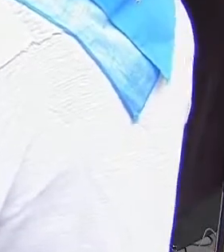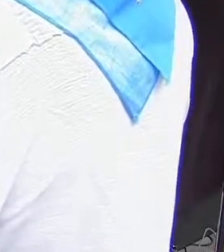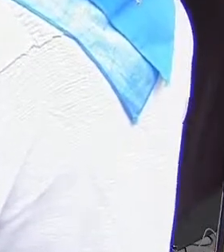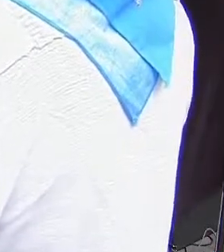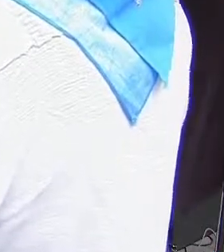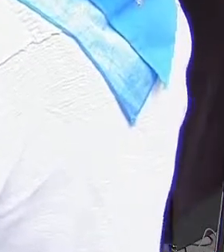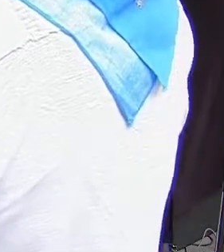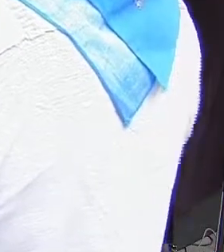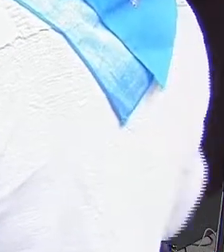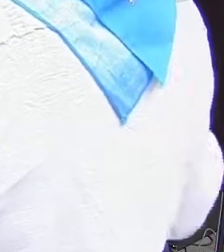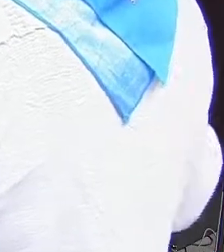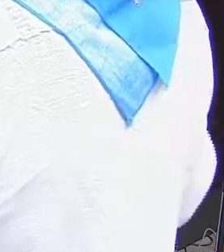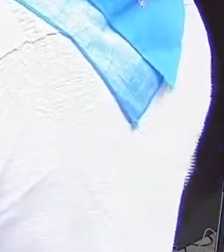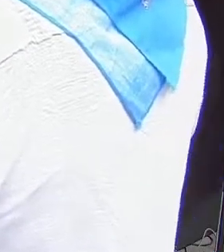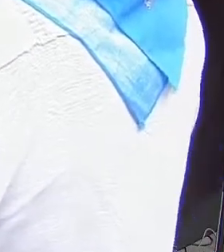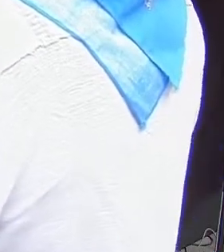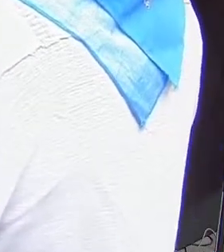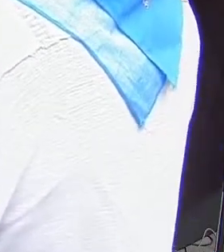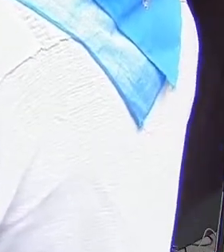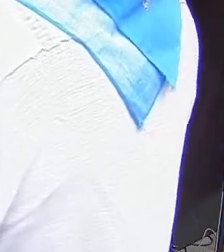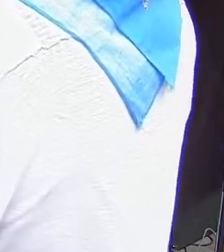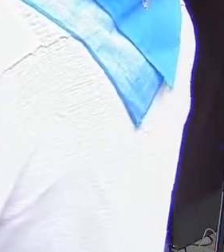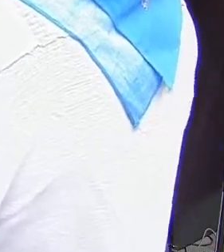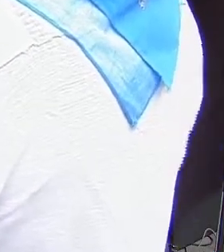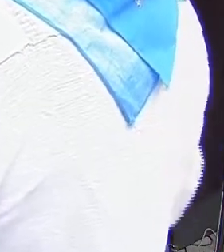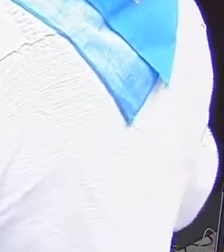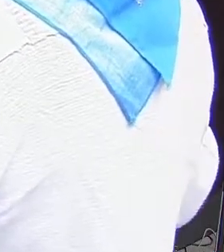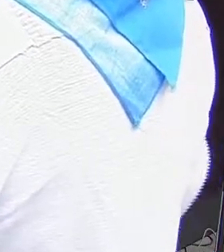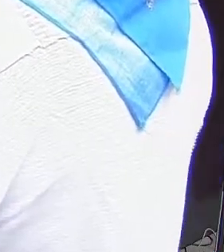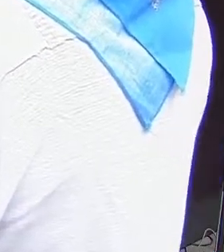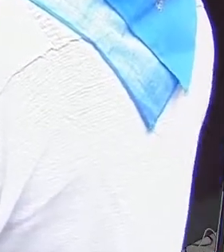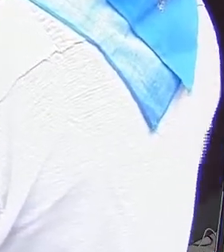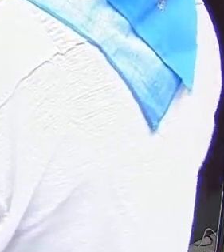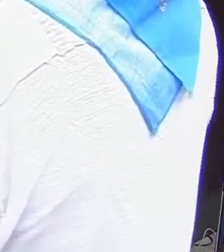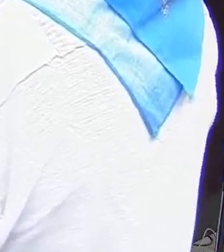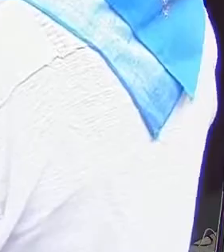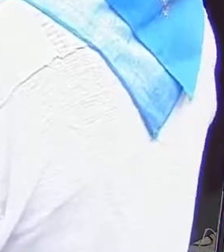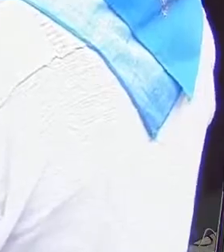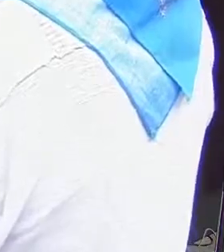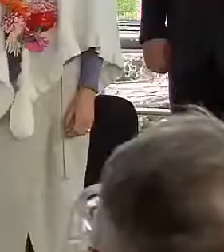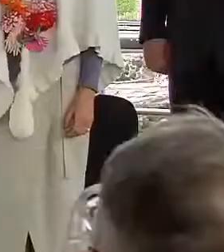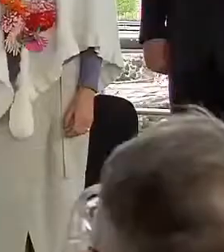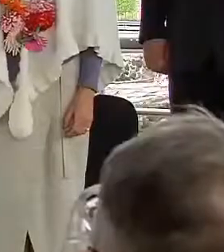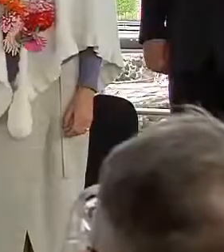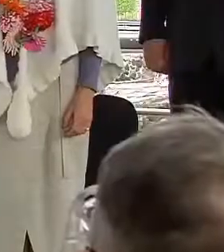Cocomoni, Iwaptotepus Clauel Cueponis.